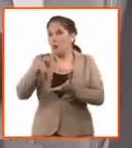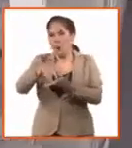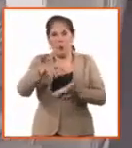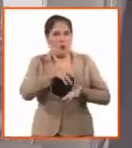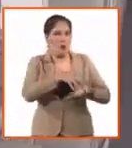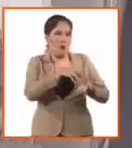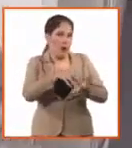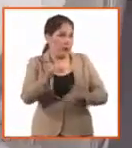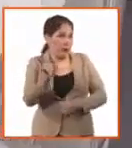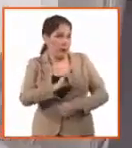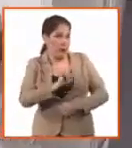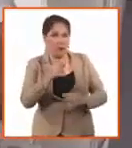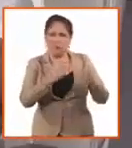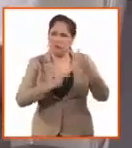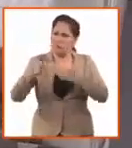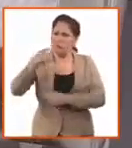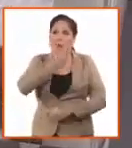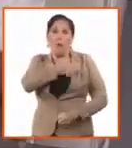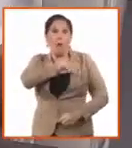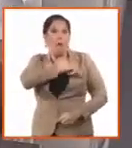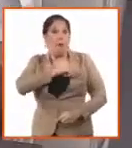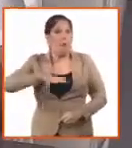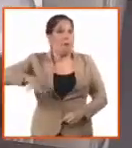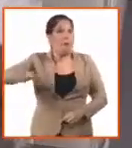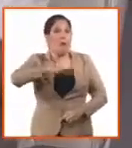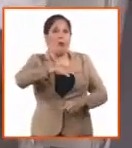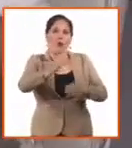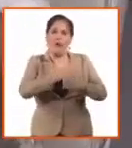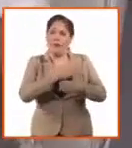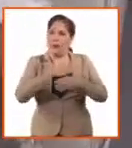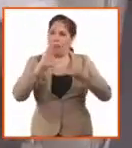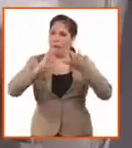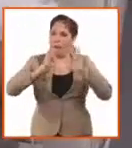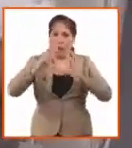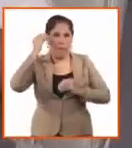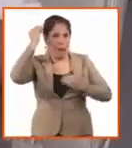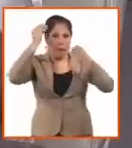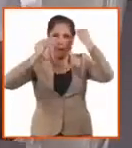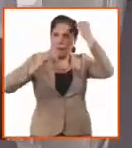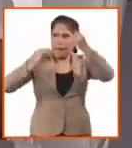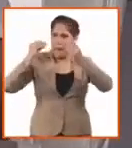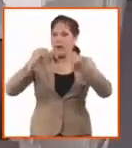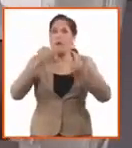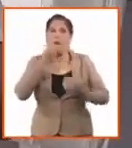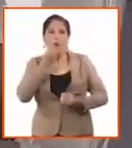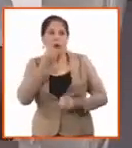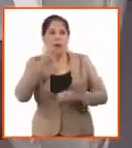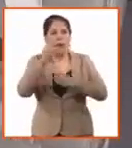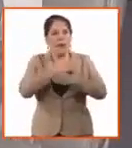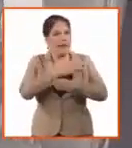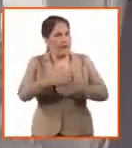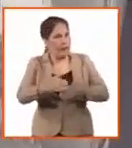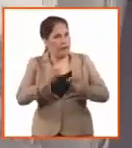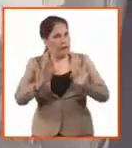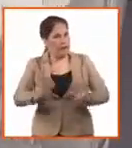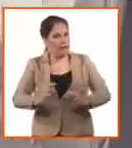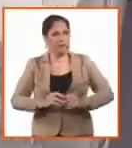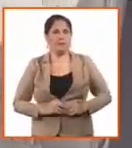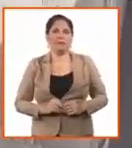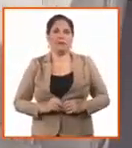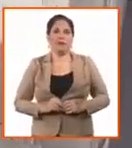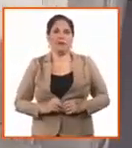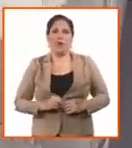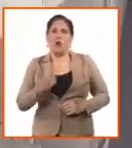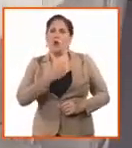sociales porque esencialmente el pueblo es un sujeto diverso no un sujeto que estaba compuesto por muchos sujetos y estamos